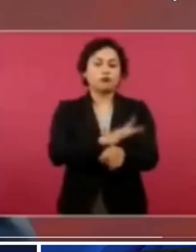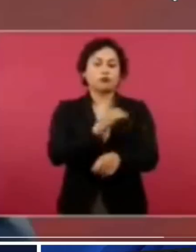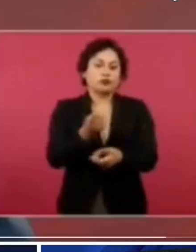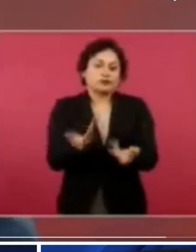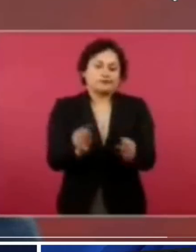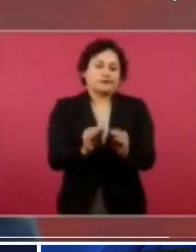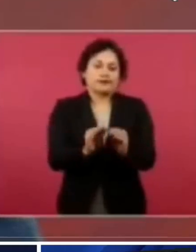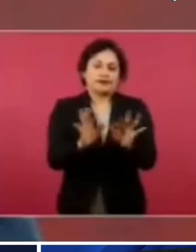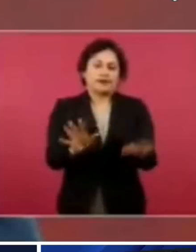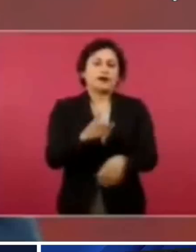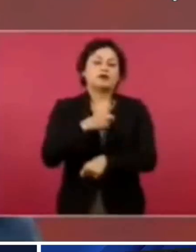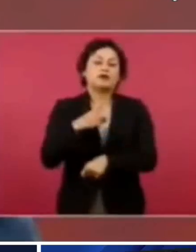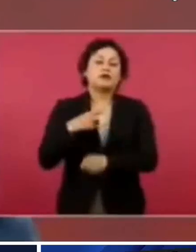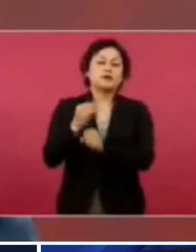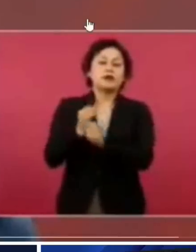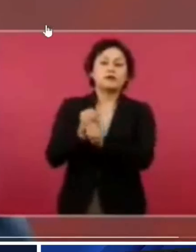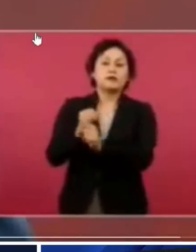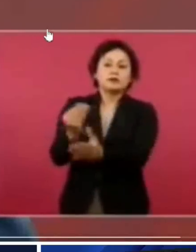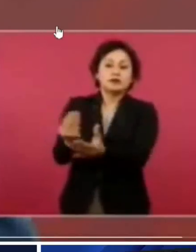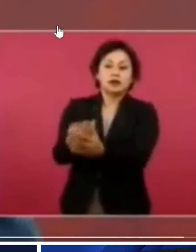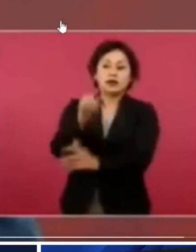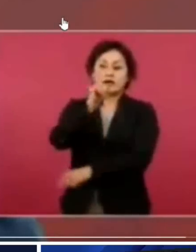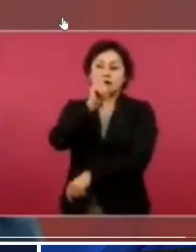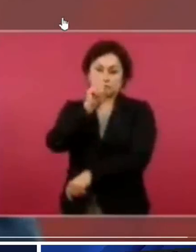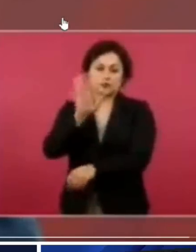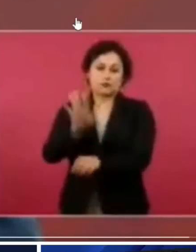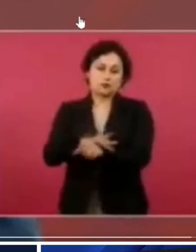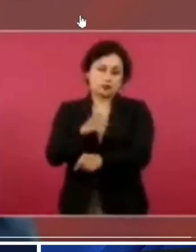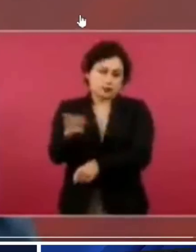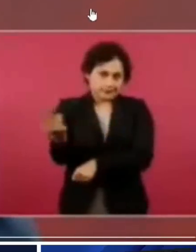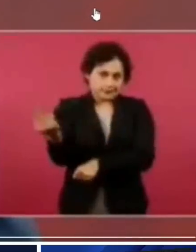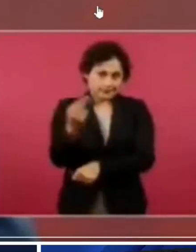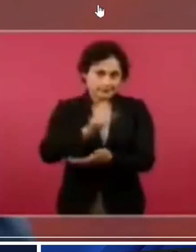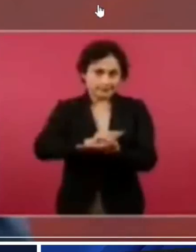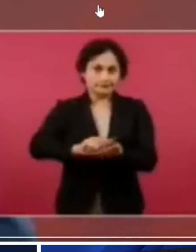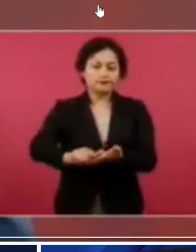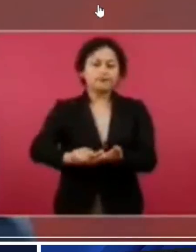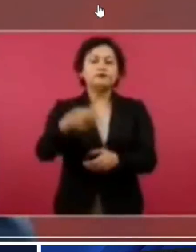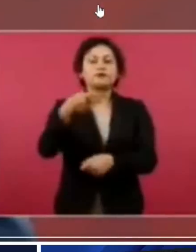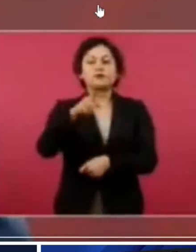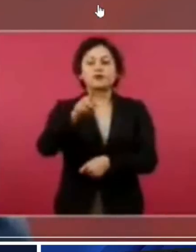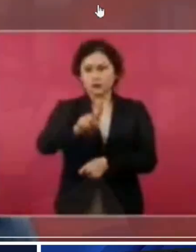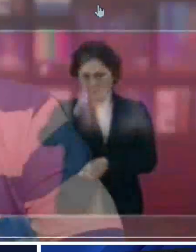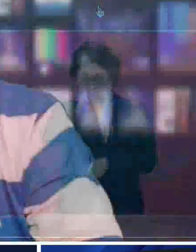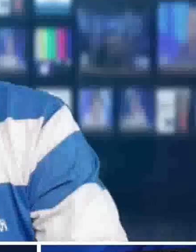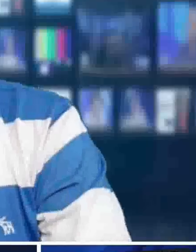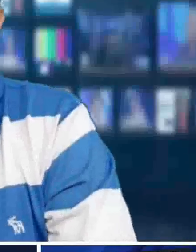hay secrecía en la investigación porque se requiere, pero nuestro compromiso es